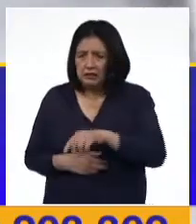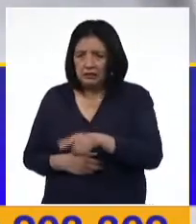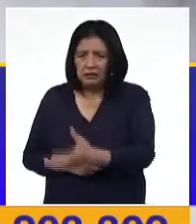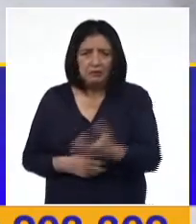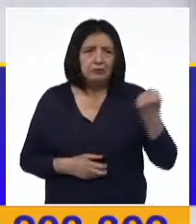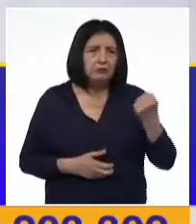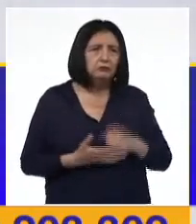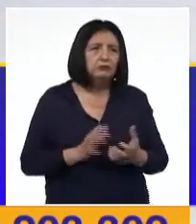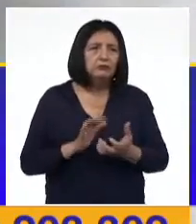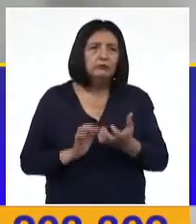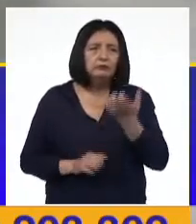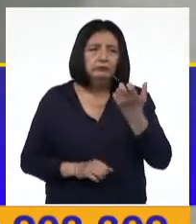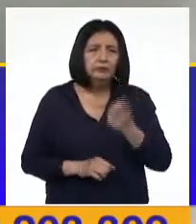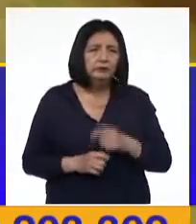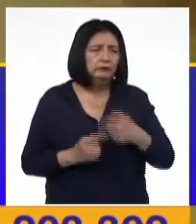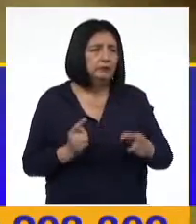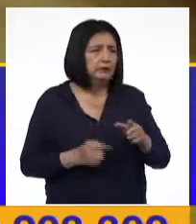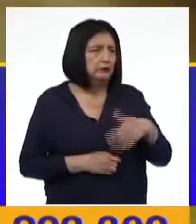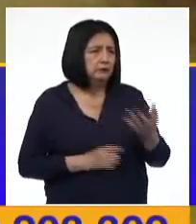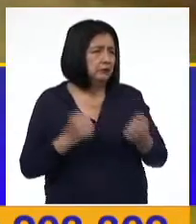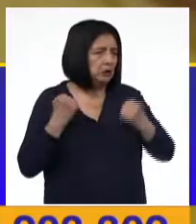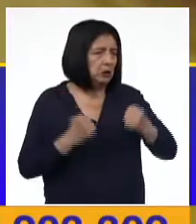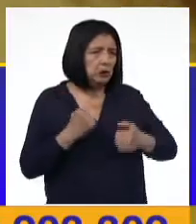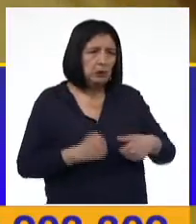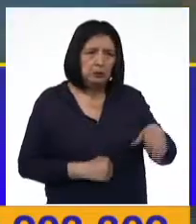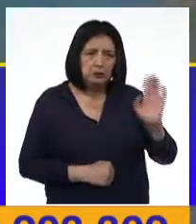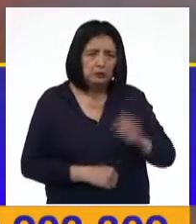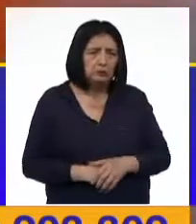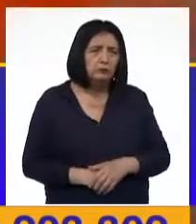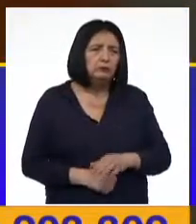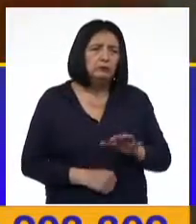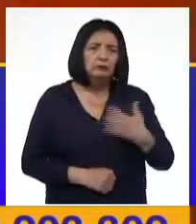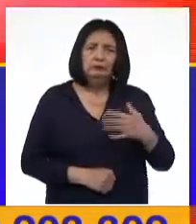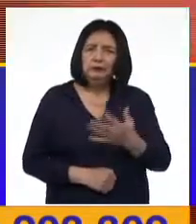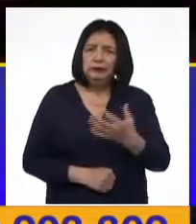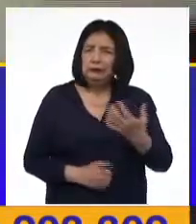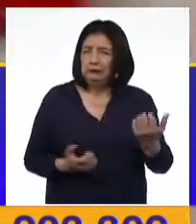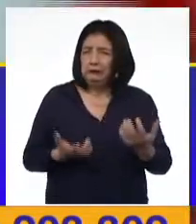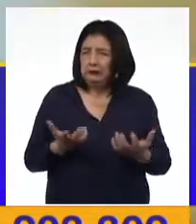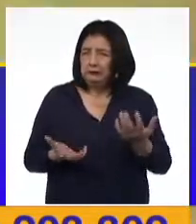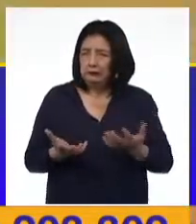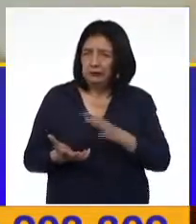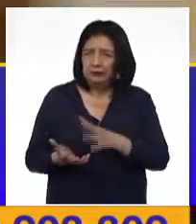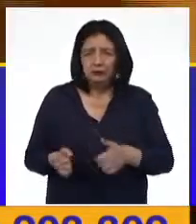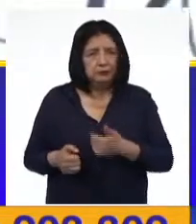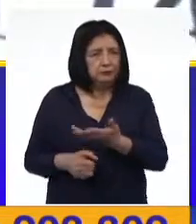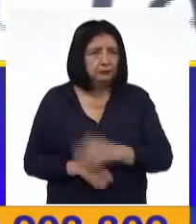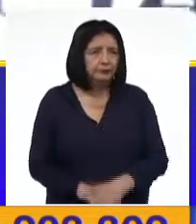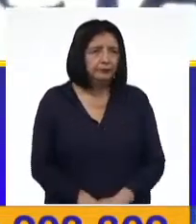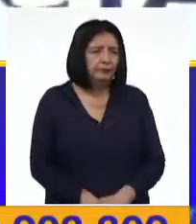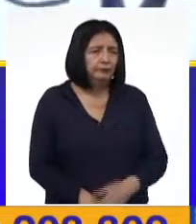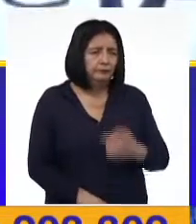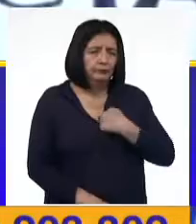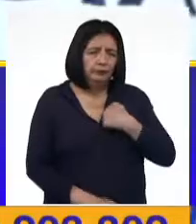botín, un celular, para finalmente salir corriendo del lugar. Había arrebatado tal vez una vida más. Por